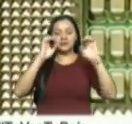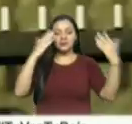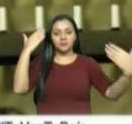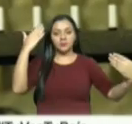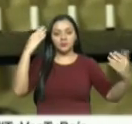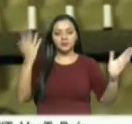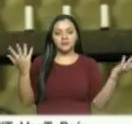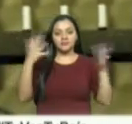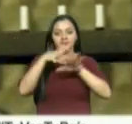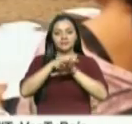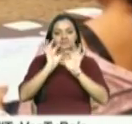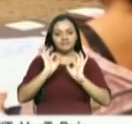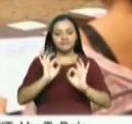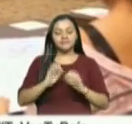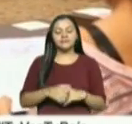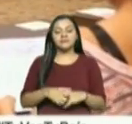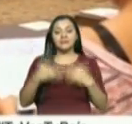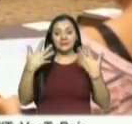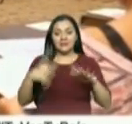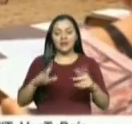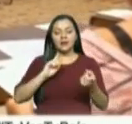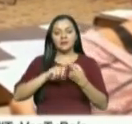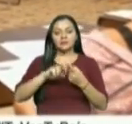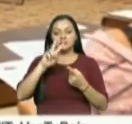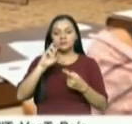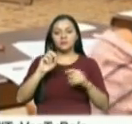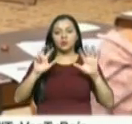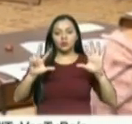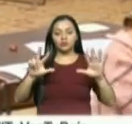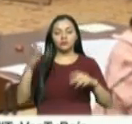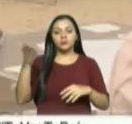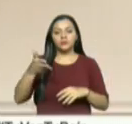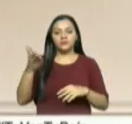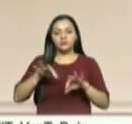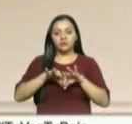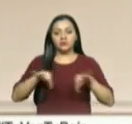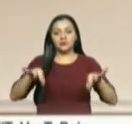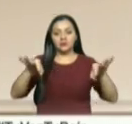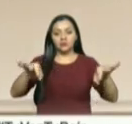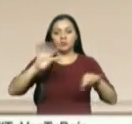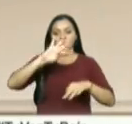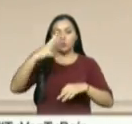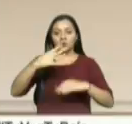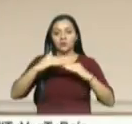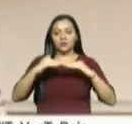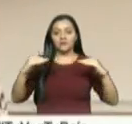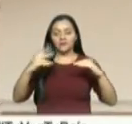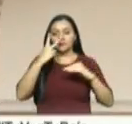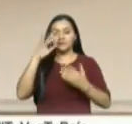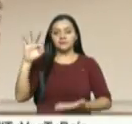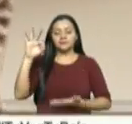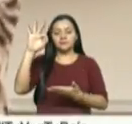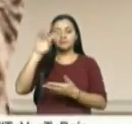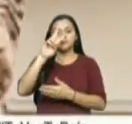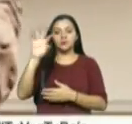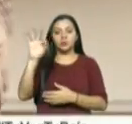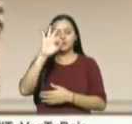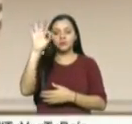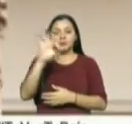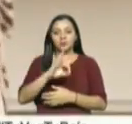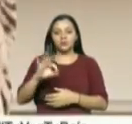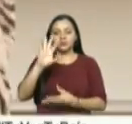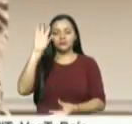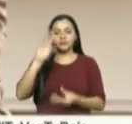políticas integrales. Es así que hasta 2008 los profesores con título de cuarto nivel representaban el 29% del total